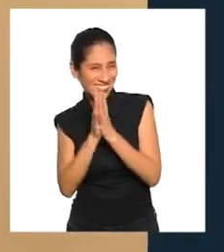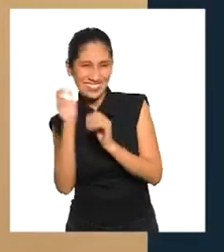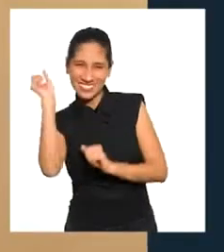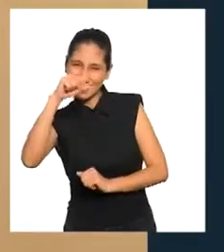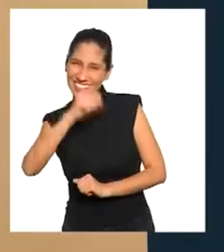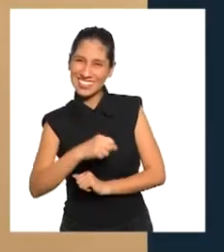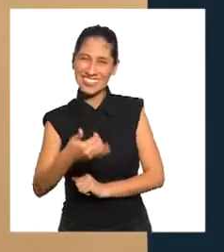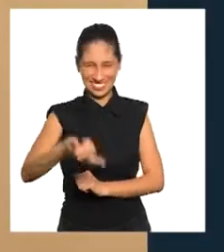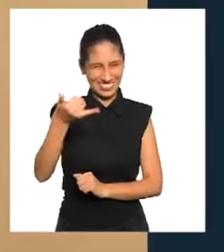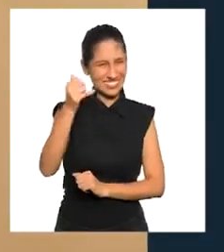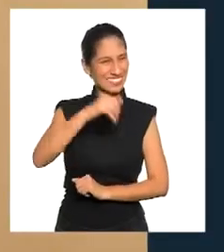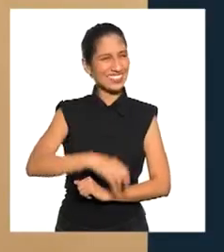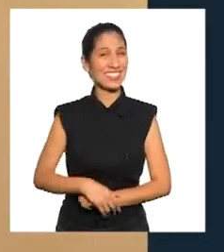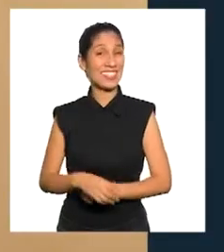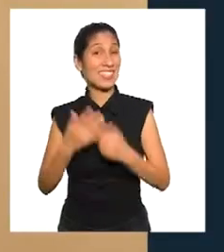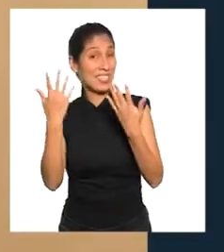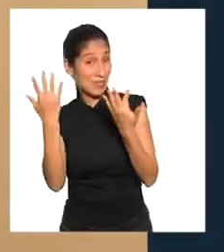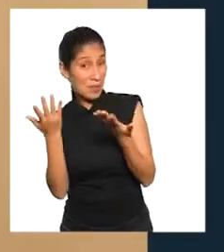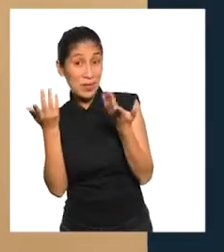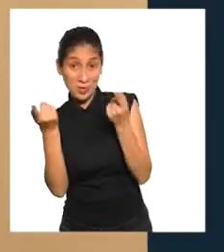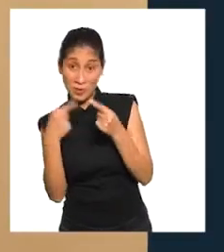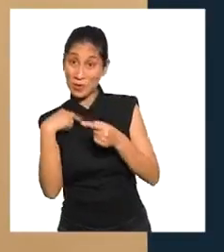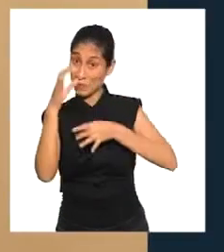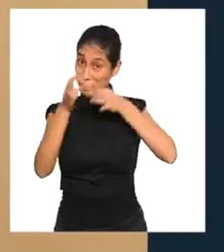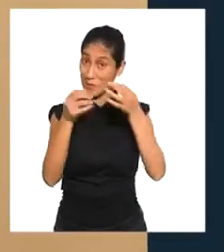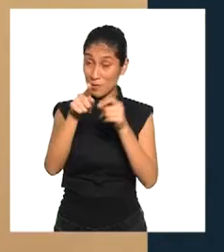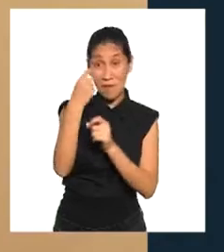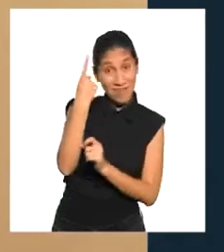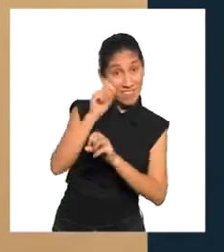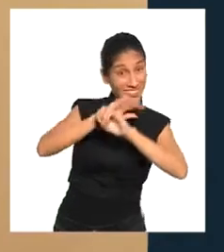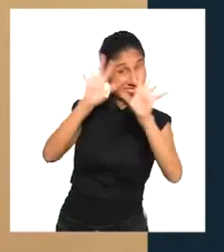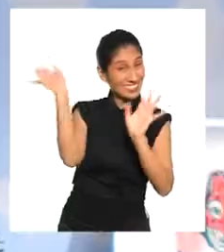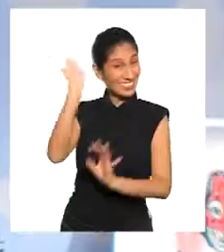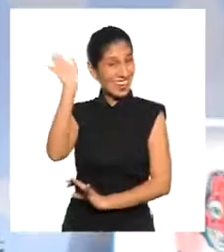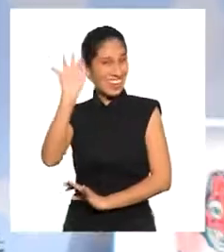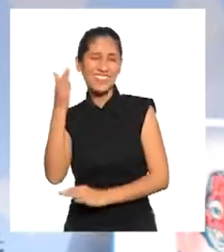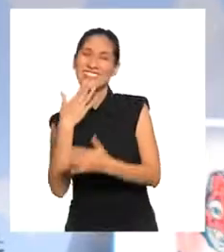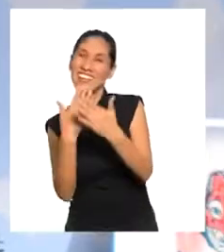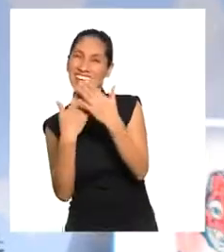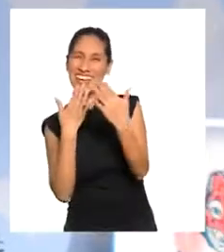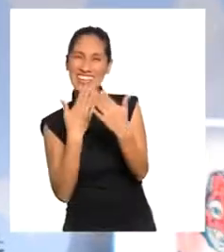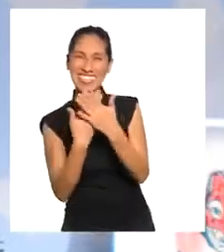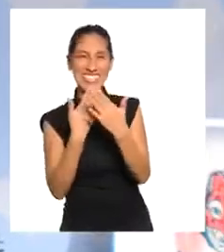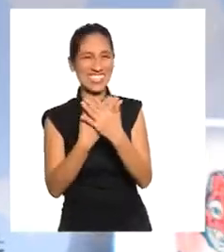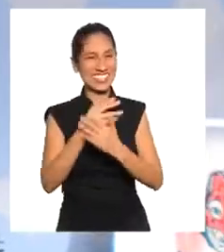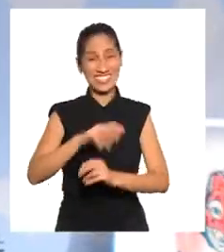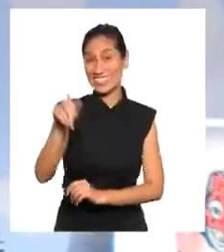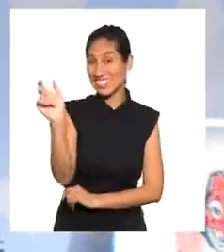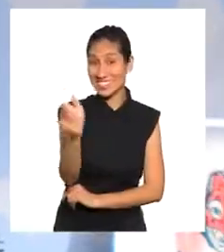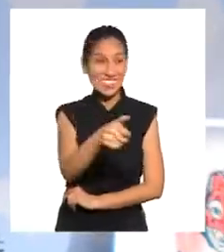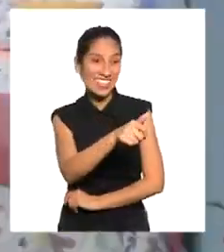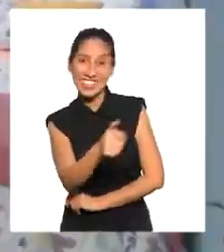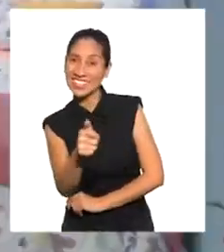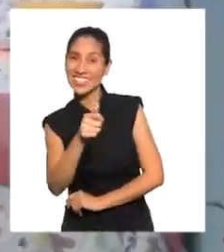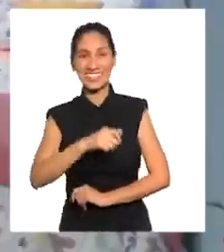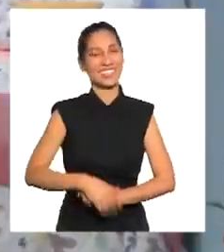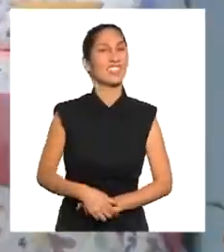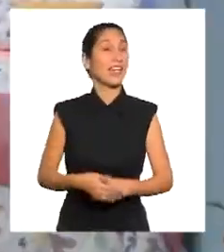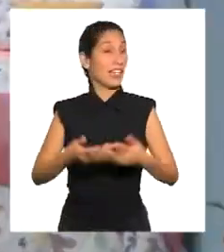Andrea, para eso estamos. Espero haber aclarado tus dudas. ¡Chao! Muchas gracias.